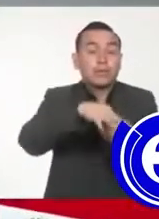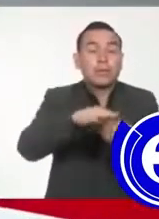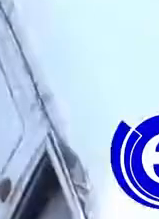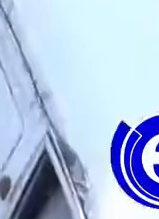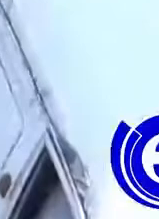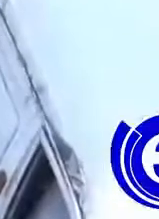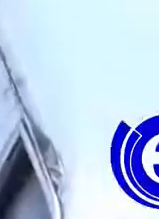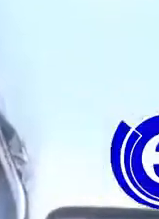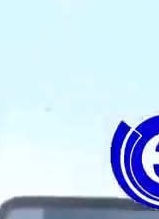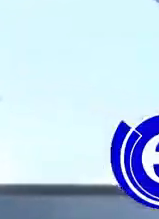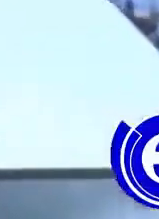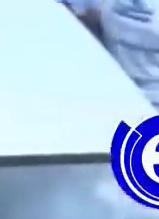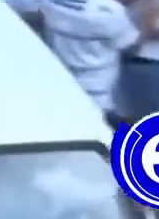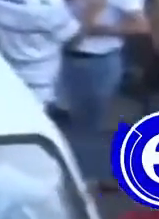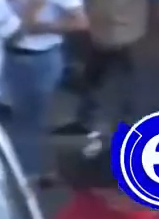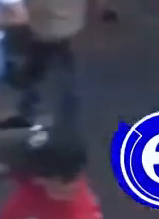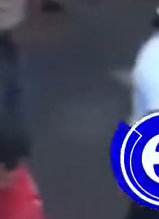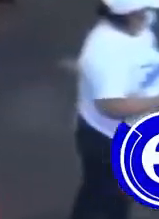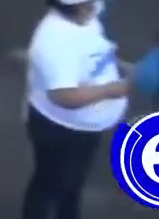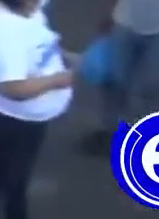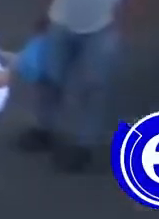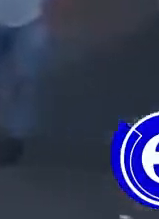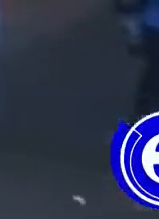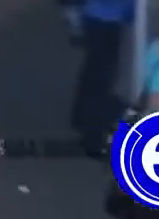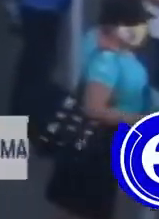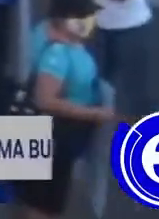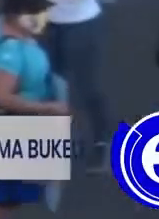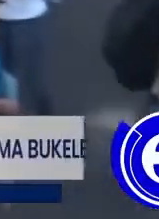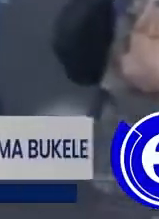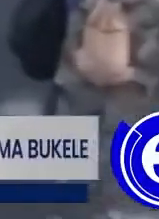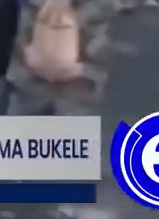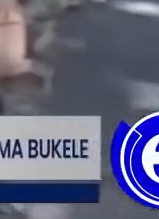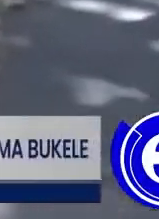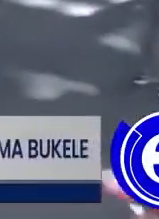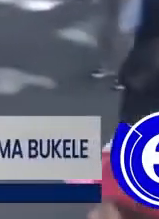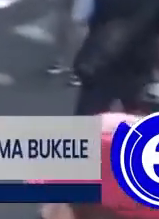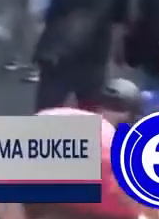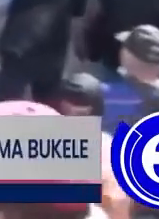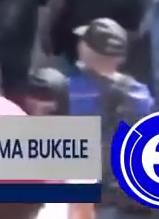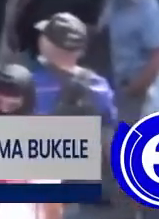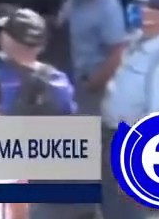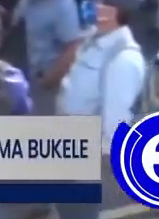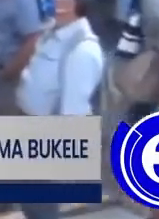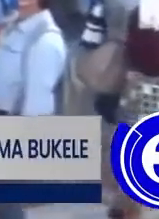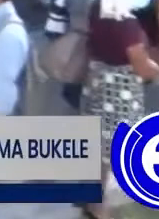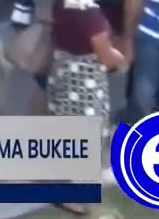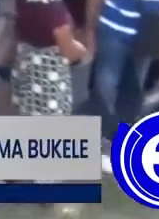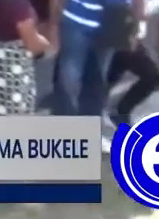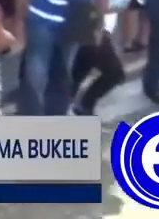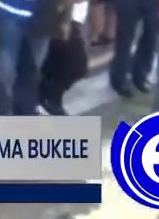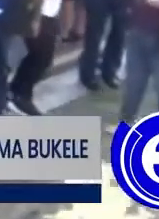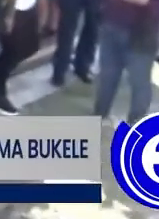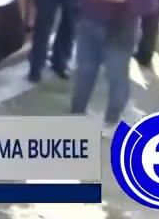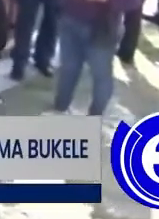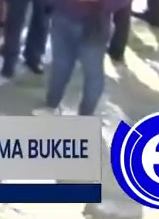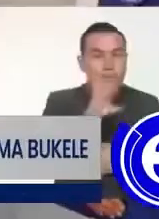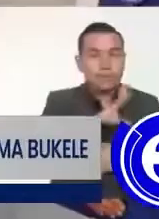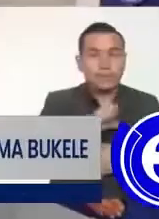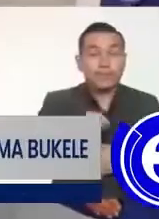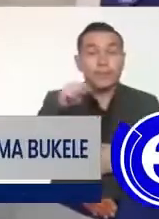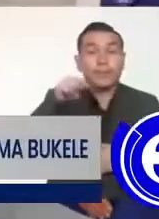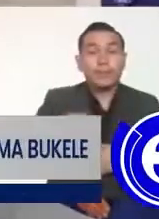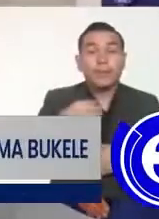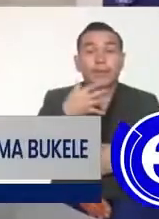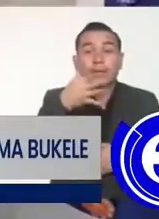dos veces el jefe de estado catalogó como opositores protegidos y financiados por algunos amigos de la comunidad internacional a los manifestantes